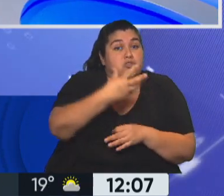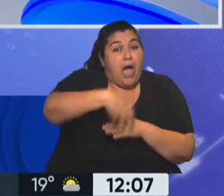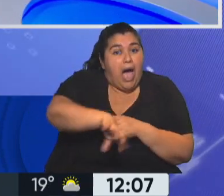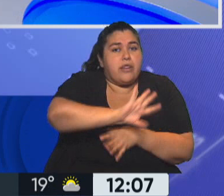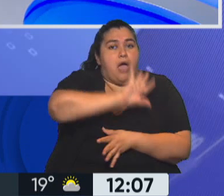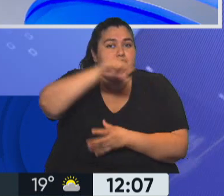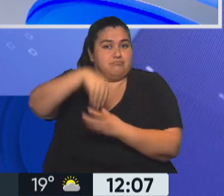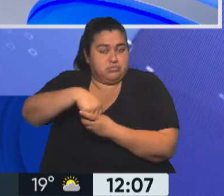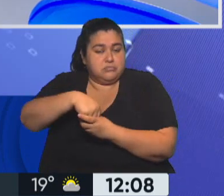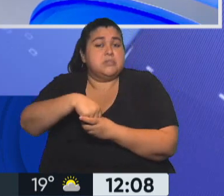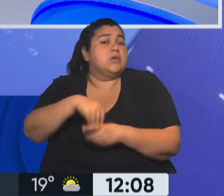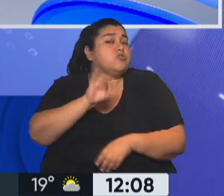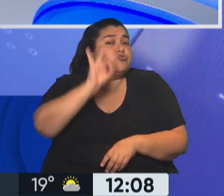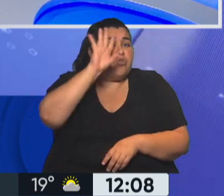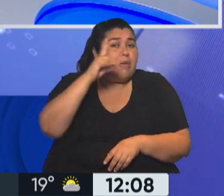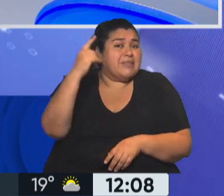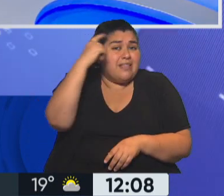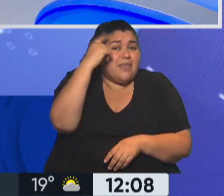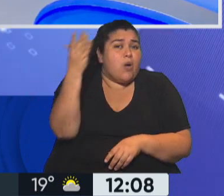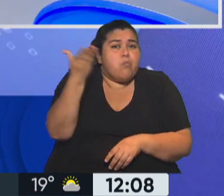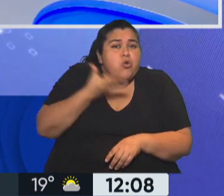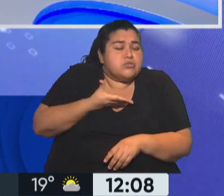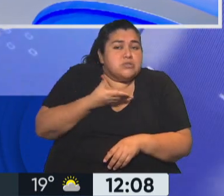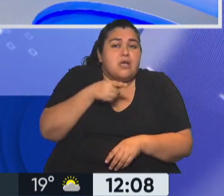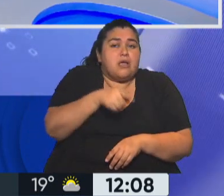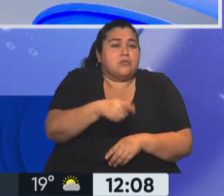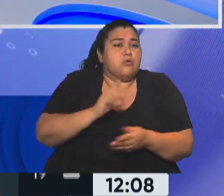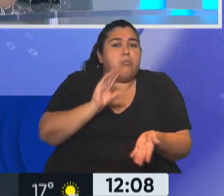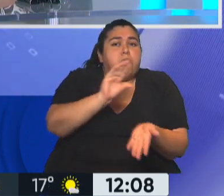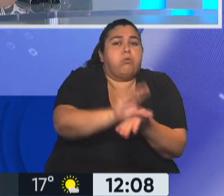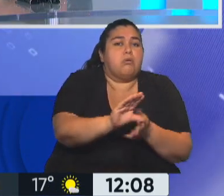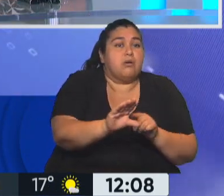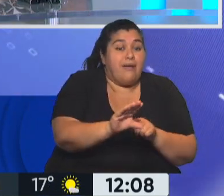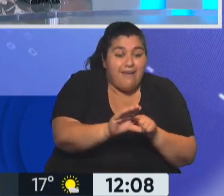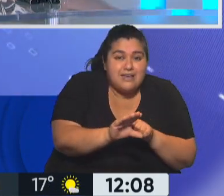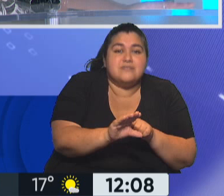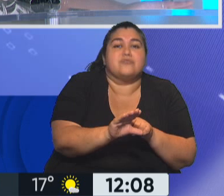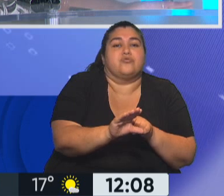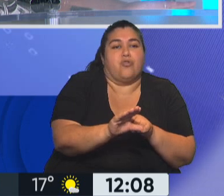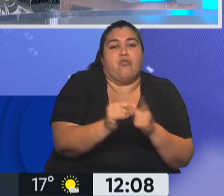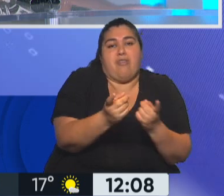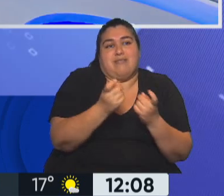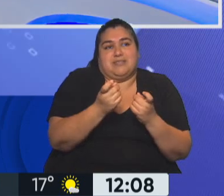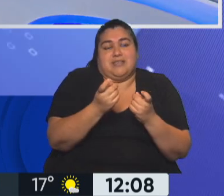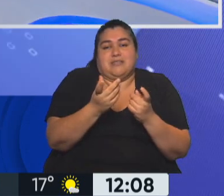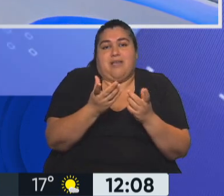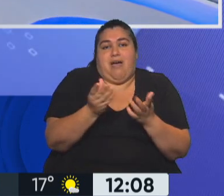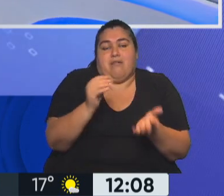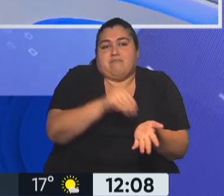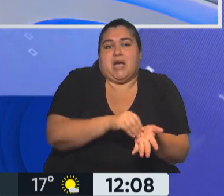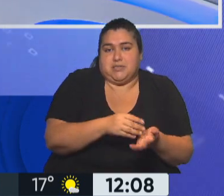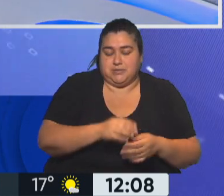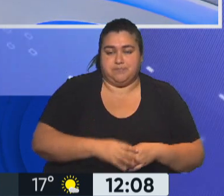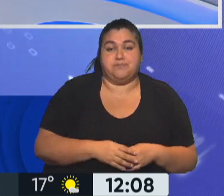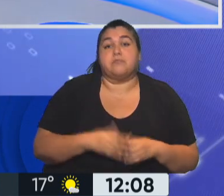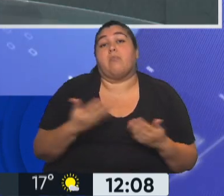es solo el 10% de lo que están necesitando para tener un normal funcionamiento. ¿Por eso se ratifica